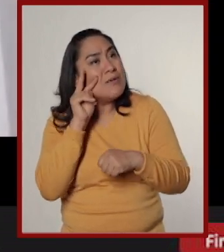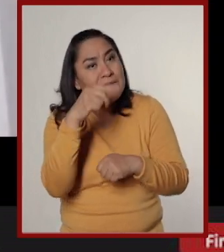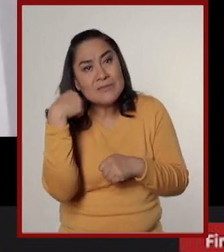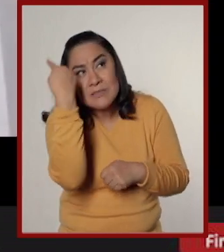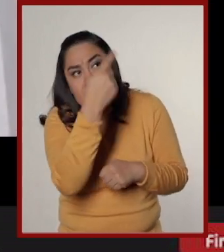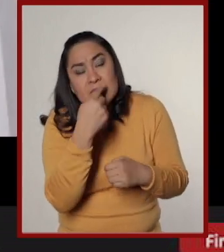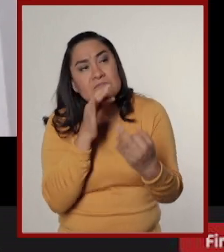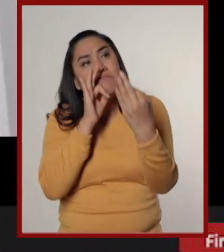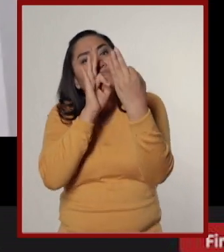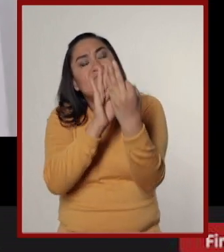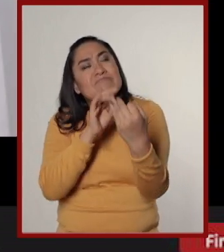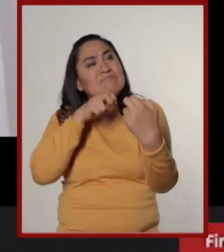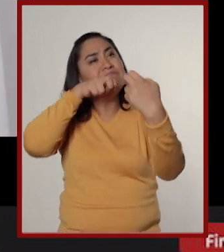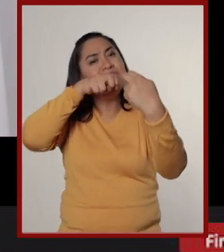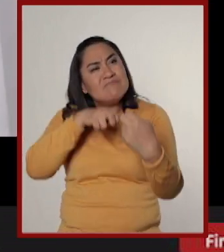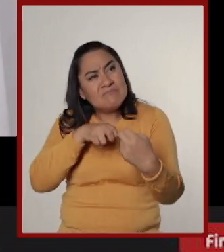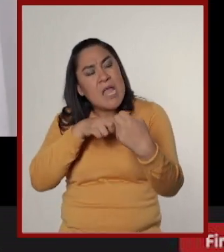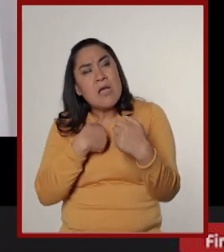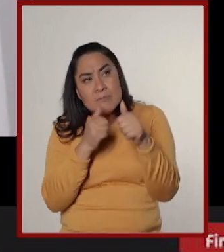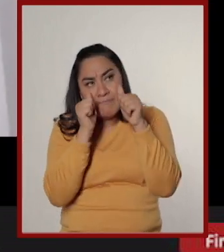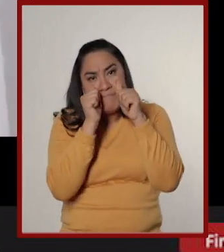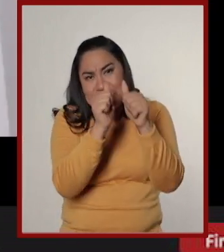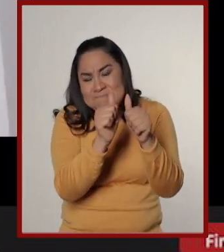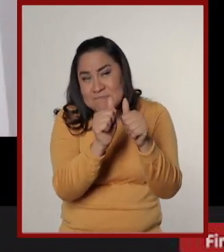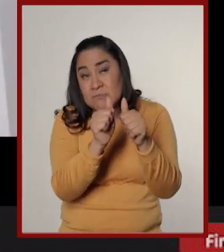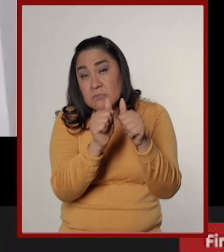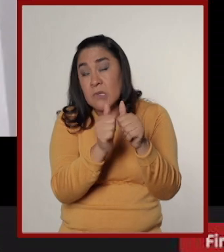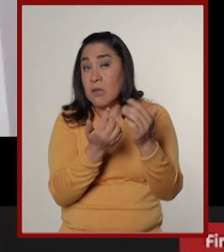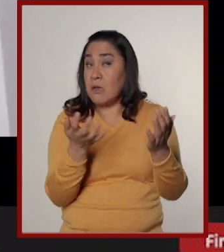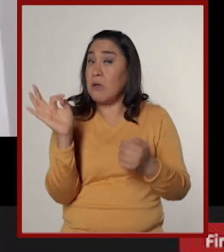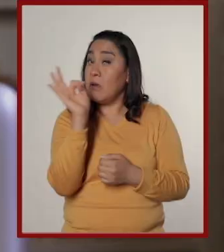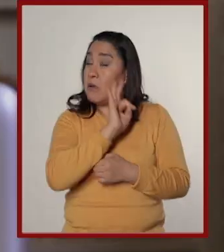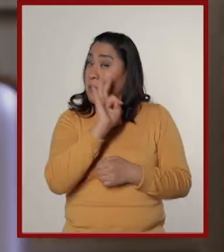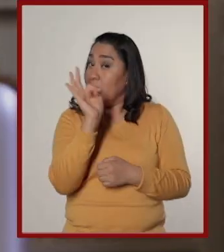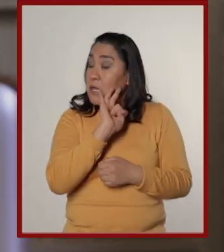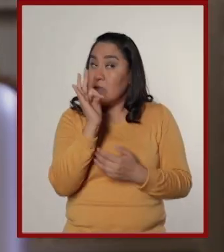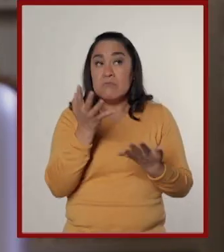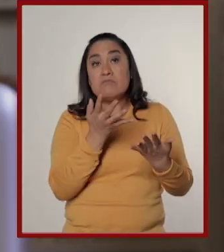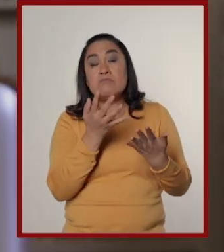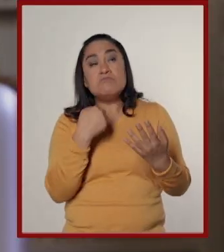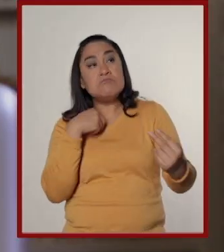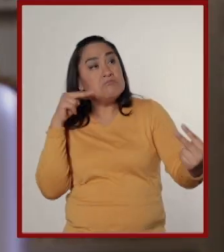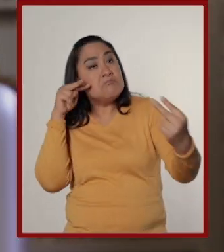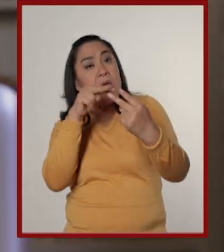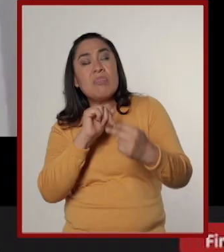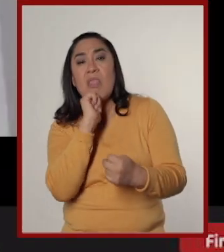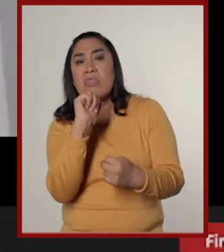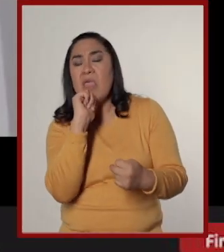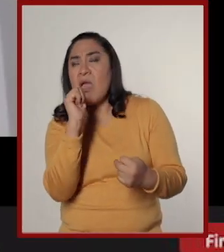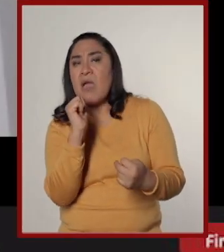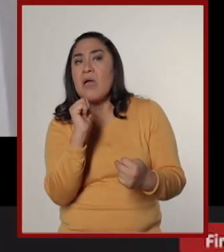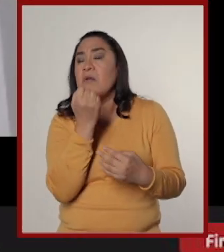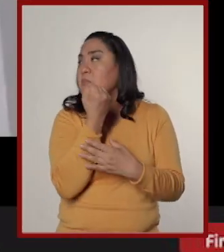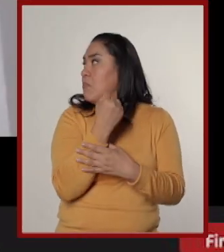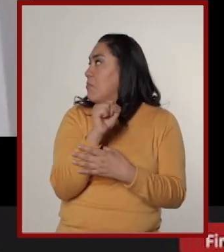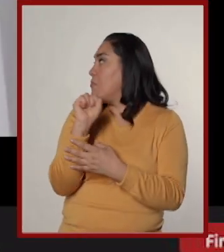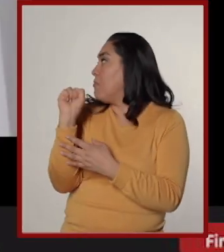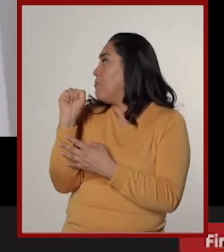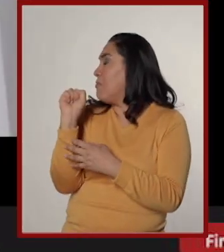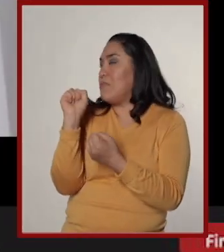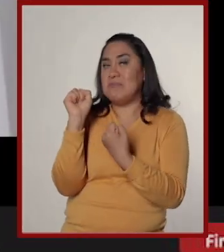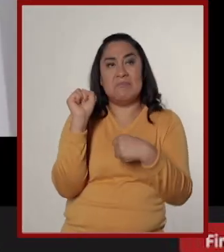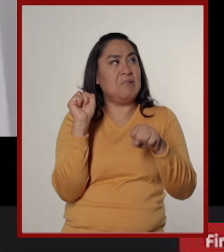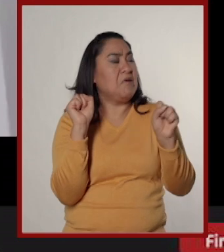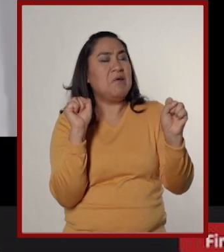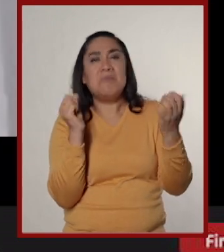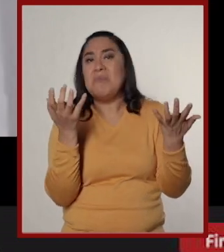sonido, etcétera, cosas de estas, o poner medias palabras, pues el otro a lo mejor ni me cree. Exacto. Entonces, ¿cómo voy a negociar con él, no? Si el otro